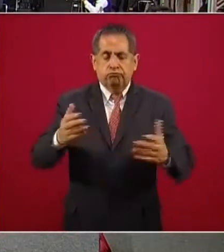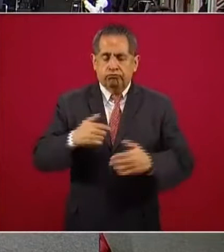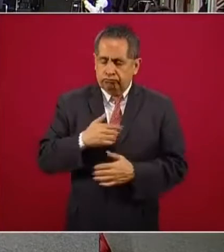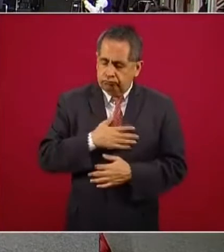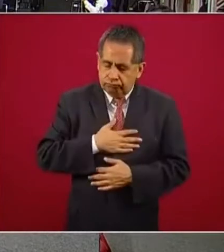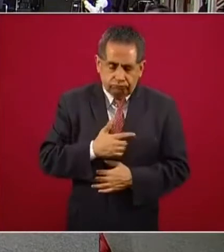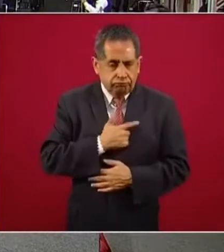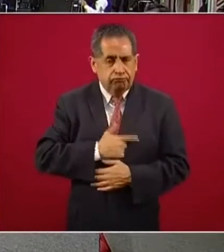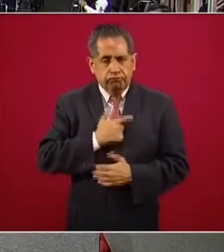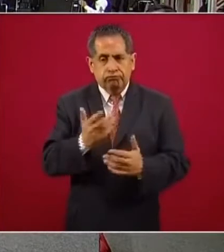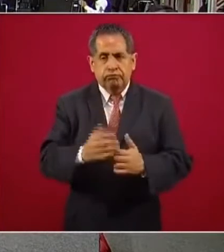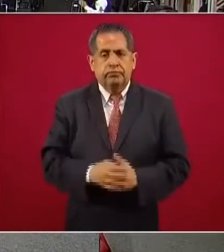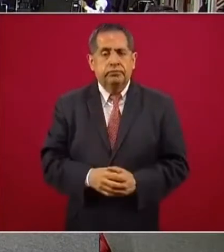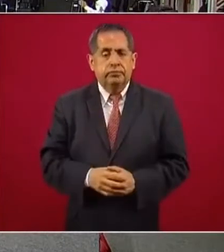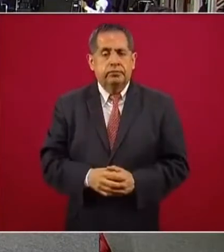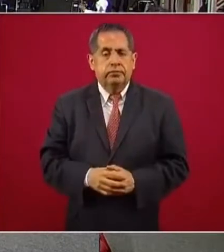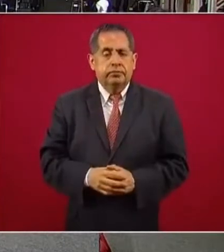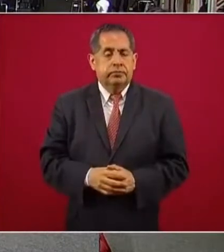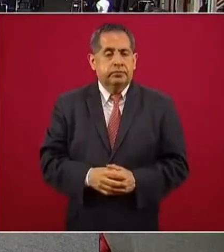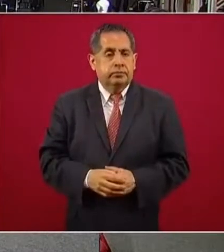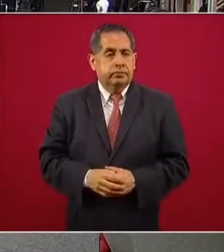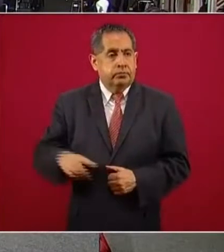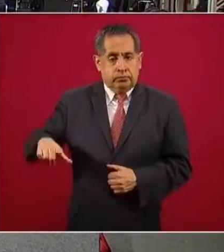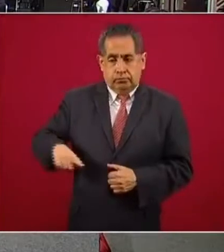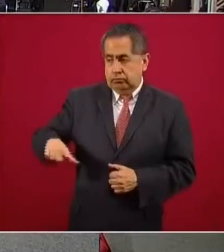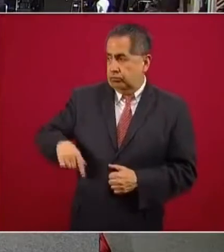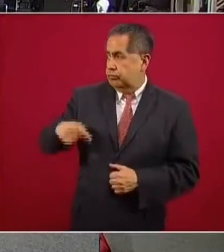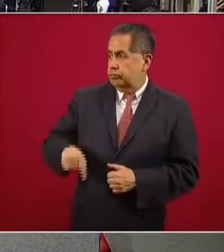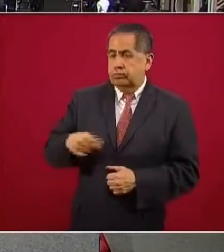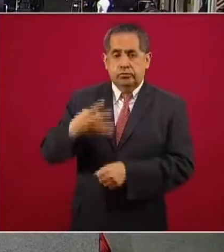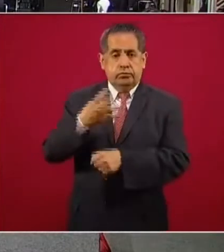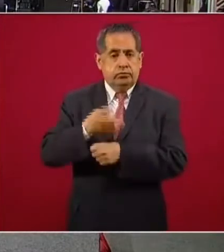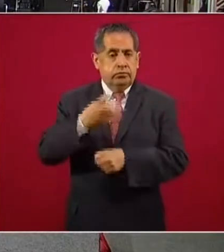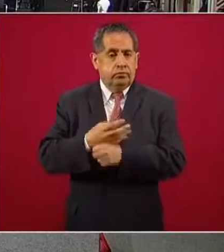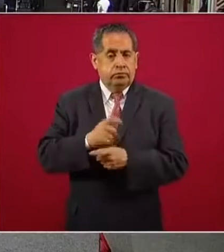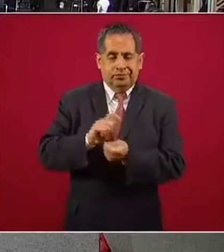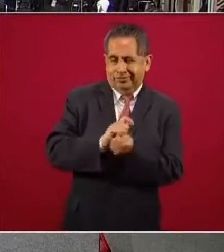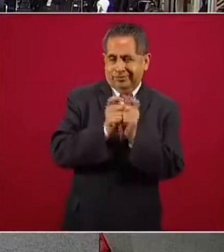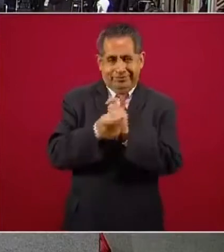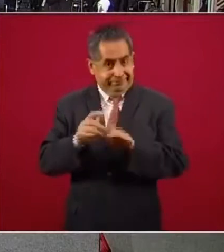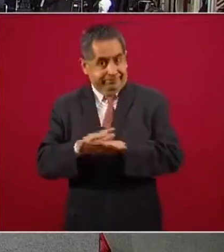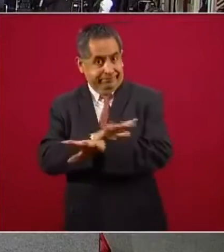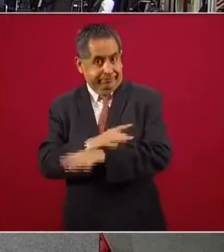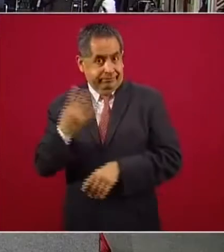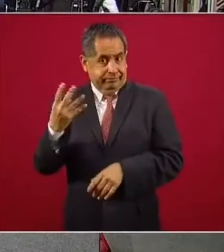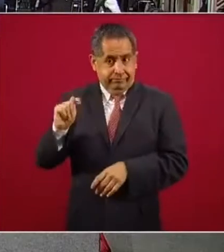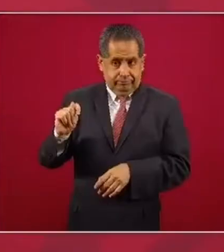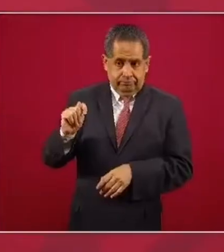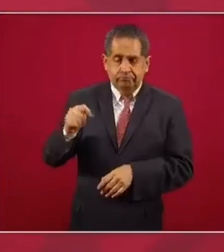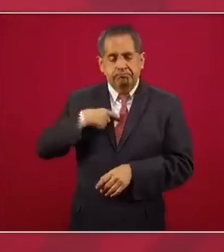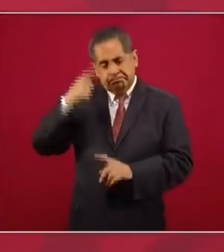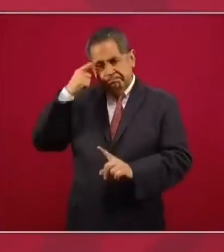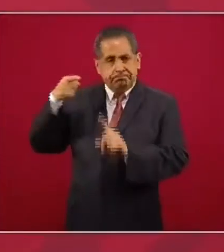gusto. En el gobierno de la Cuarta Transformación estamos empeñados en cumplir